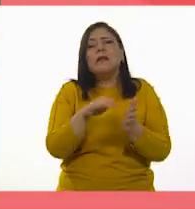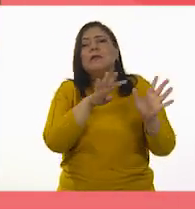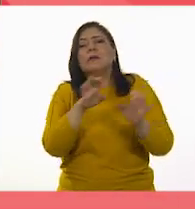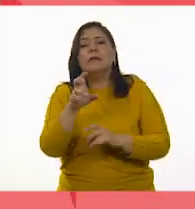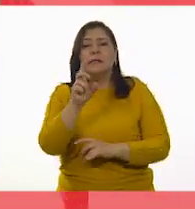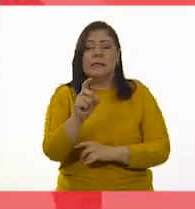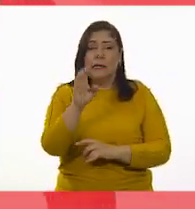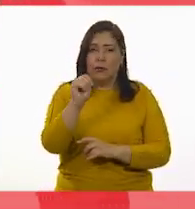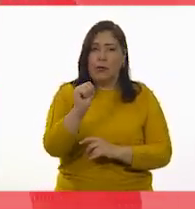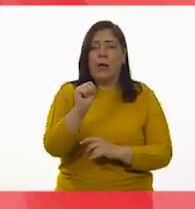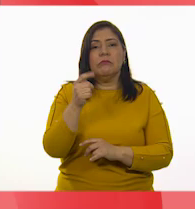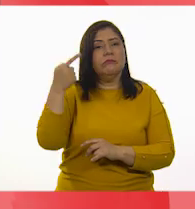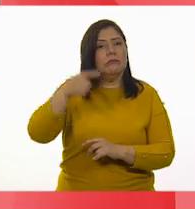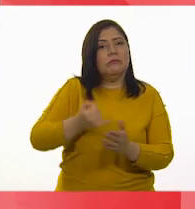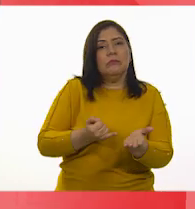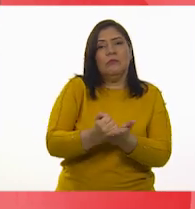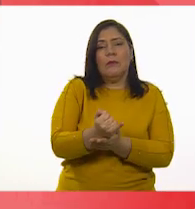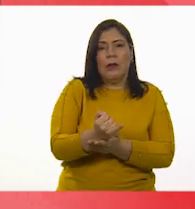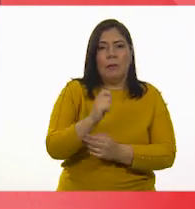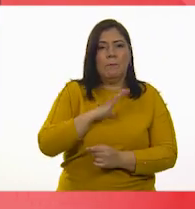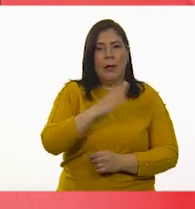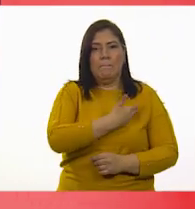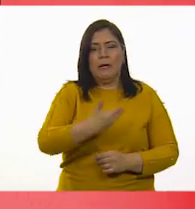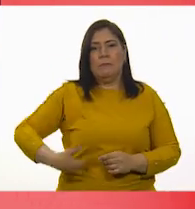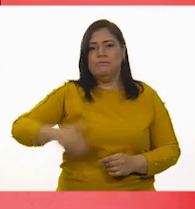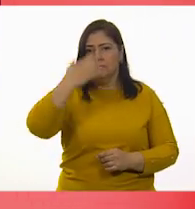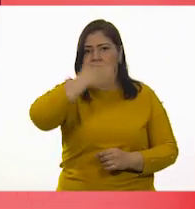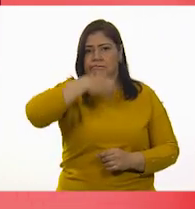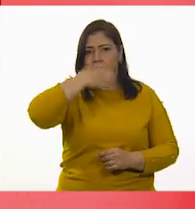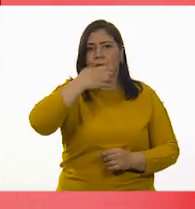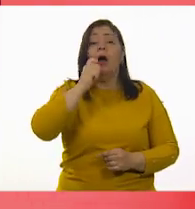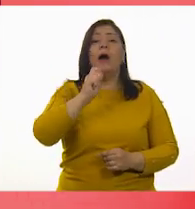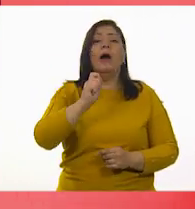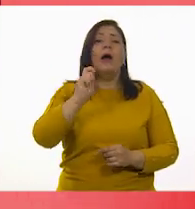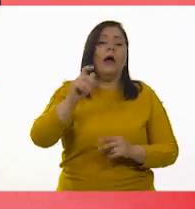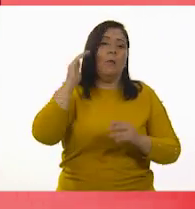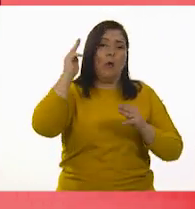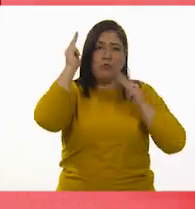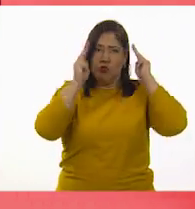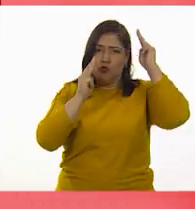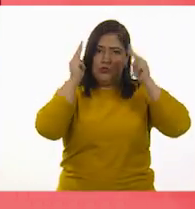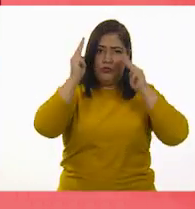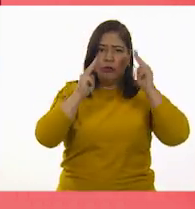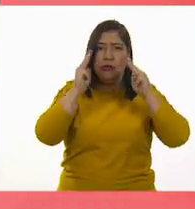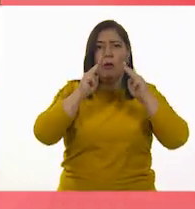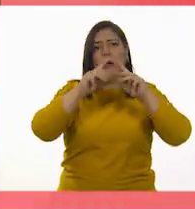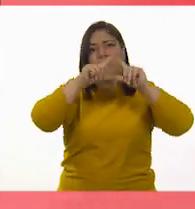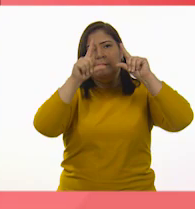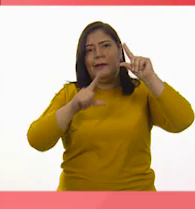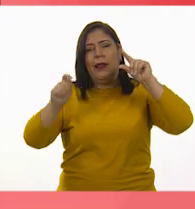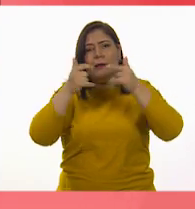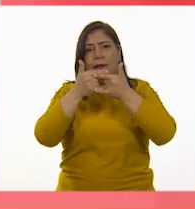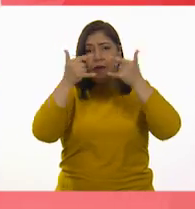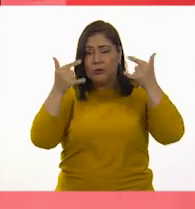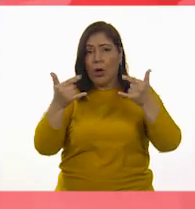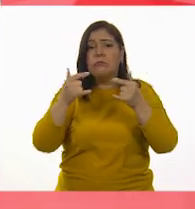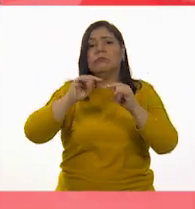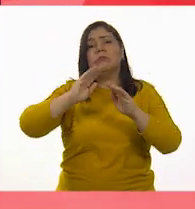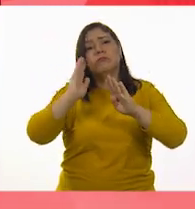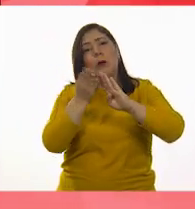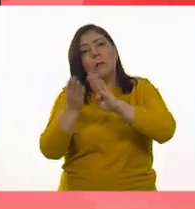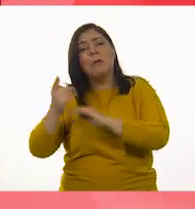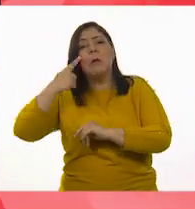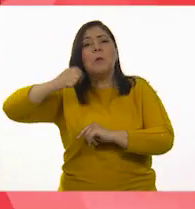1939, por decreto del presidente Lázaro Cárdenas, se convirtió en el Museo Nacional de Historia, que reúne documentos y